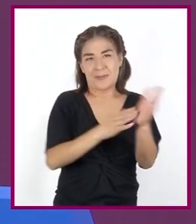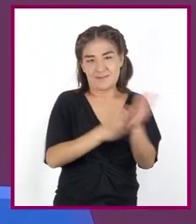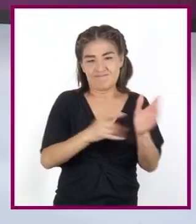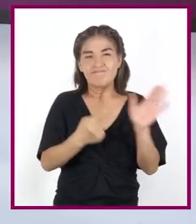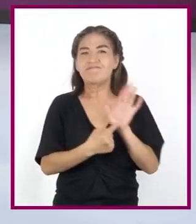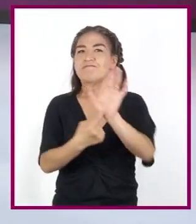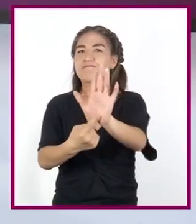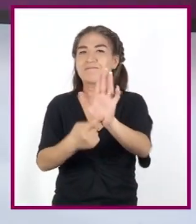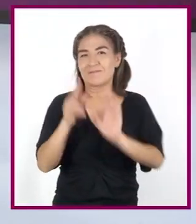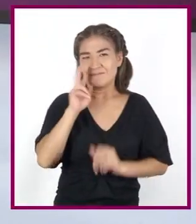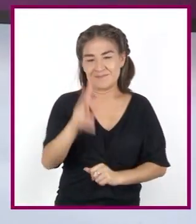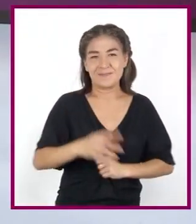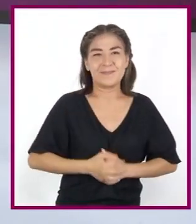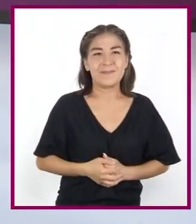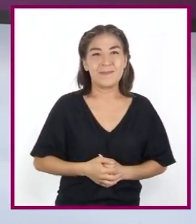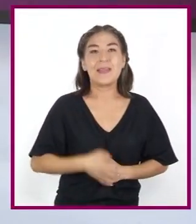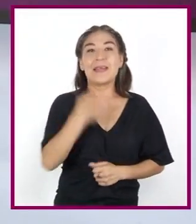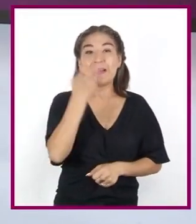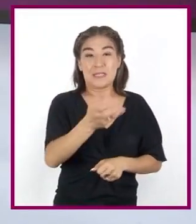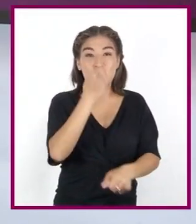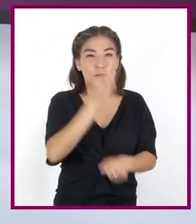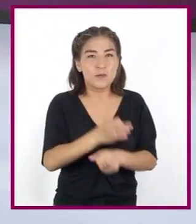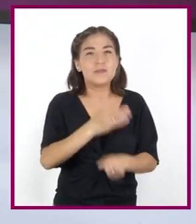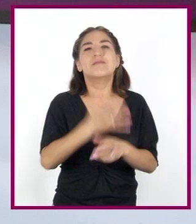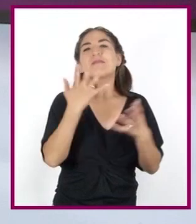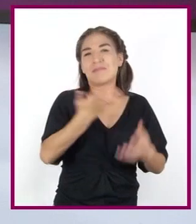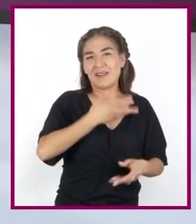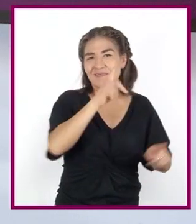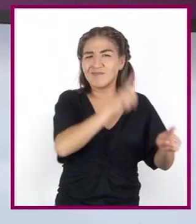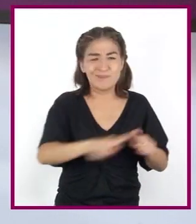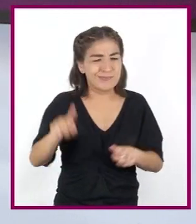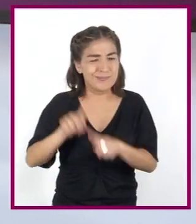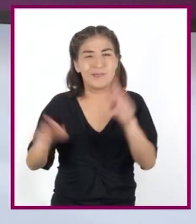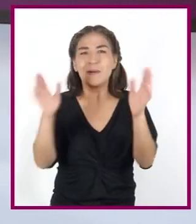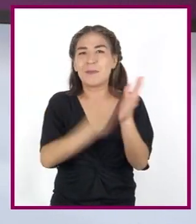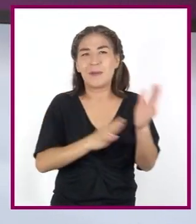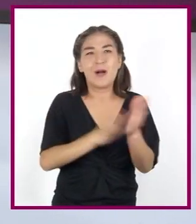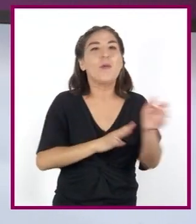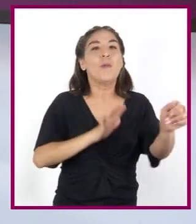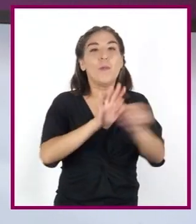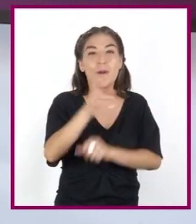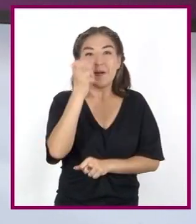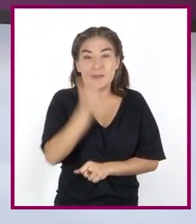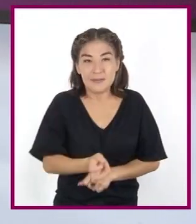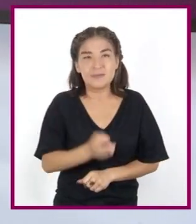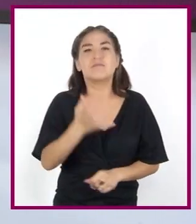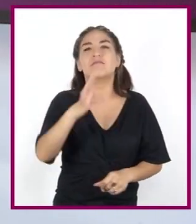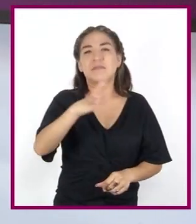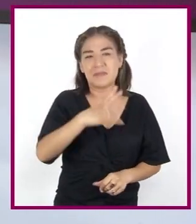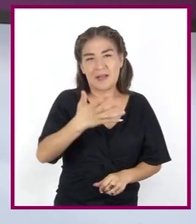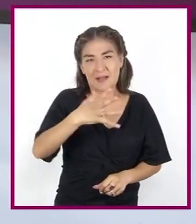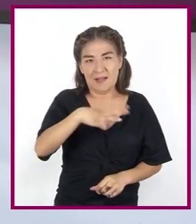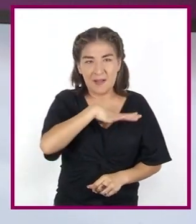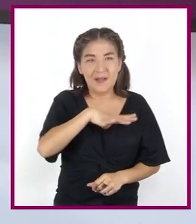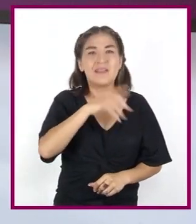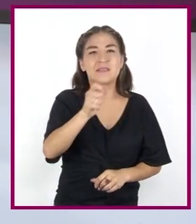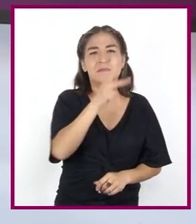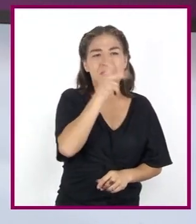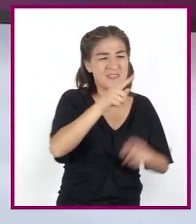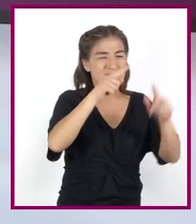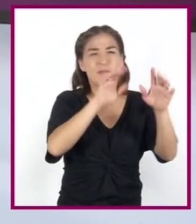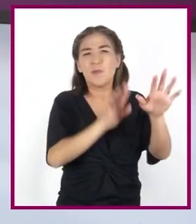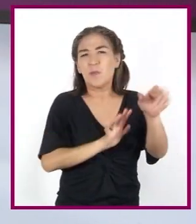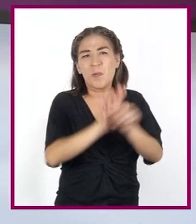habla. Como observaron, tenemos una diversidad de documentos en los cuales existen diversos términos que debemos